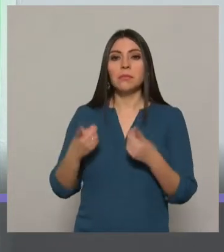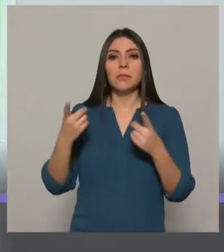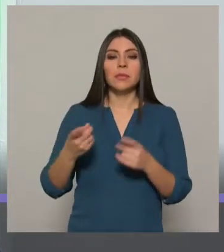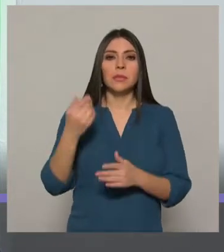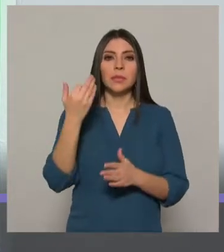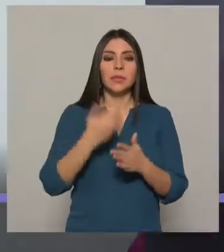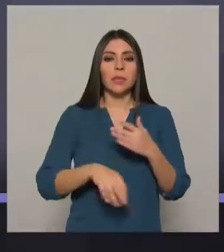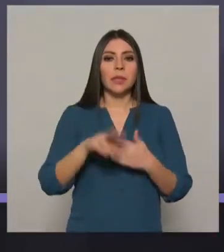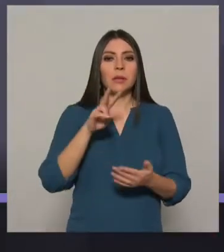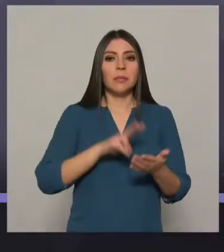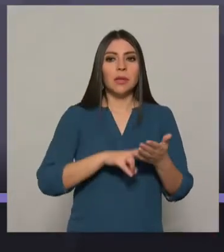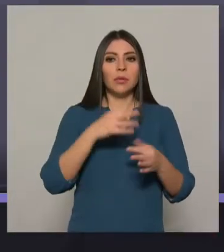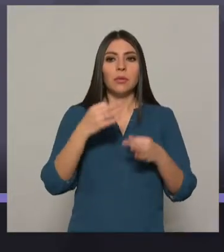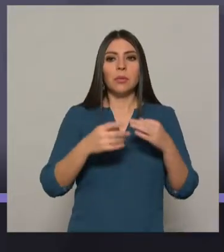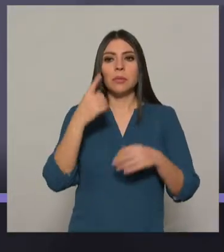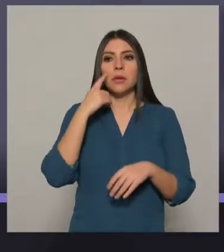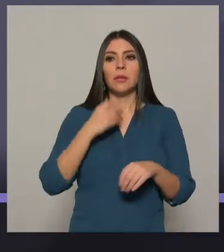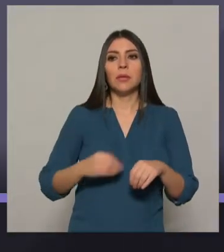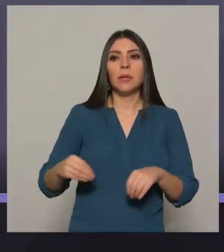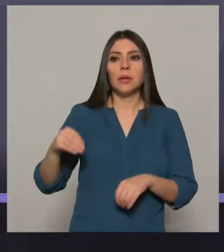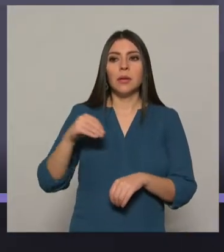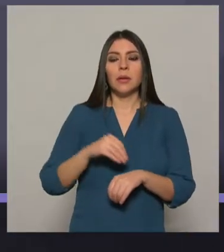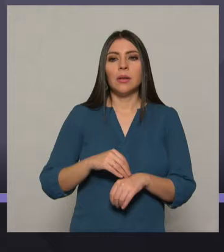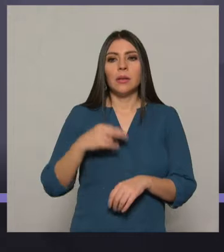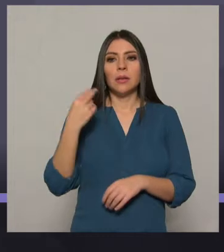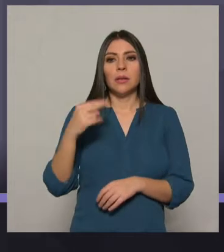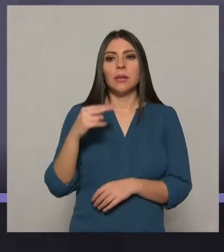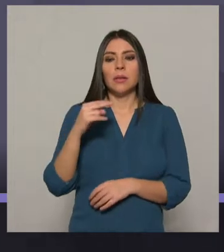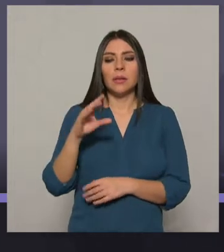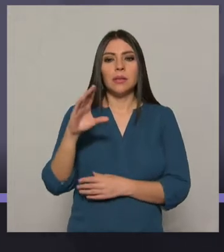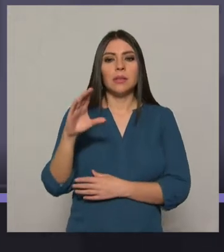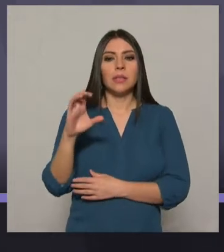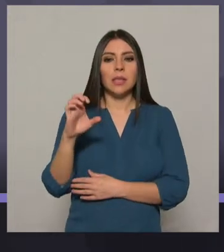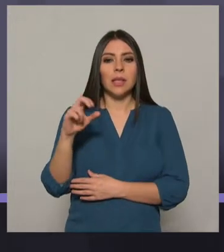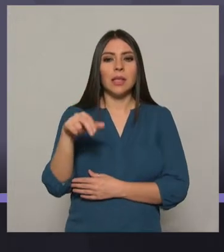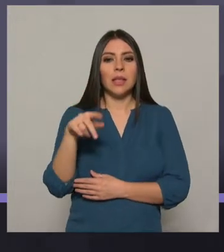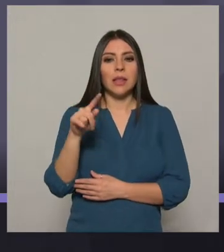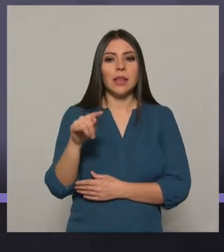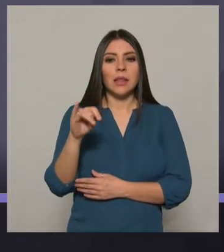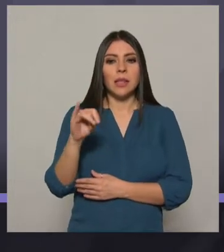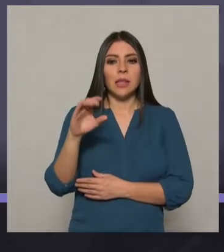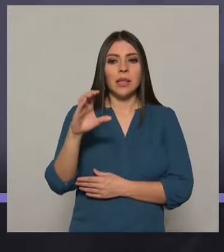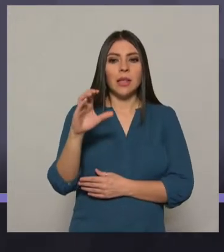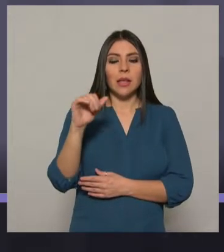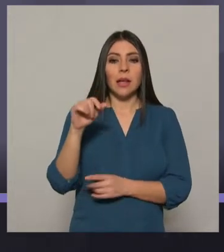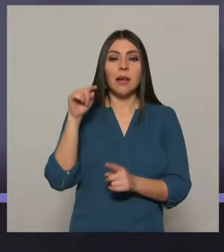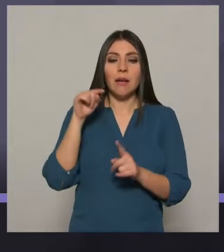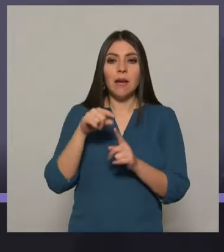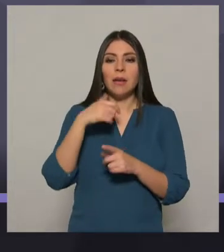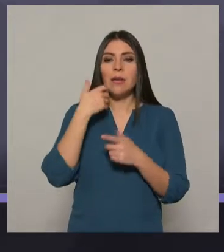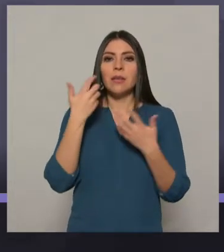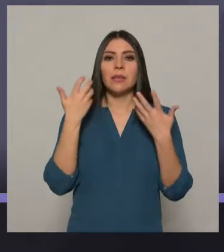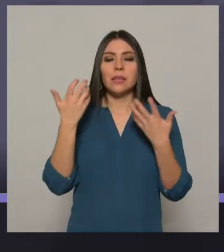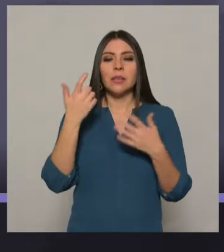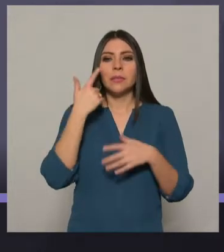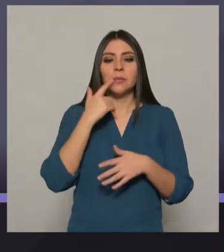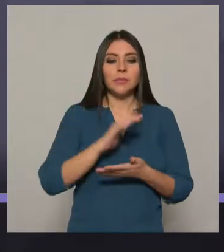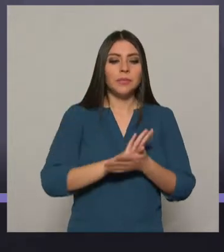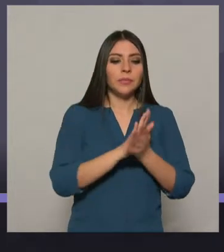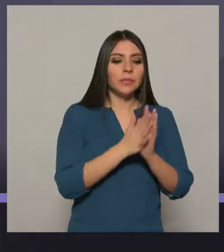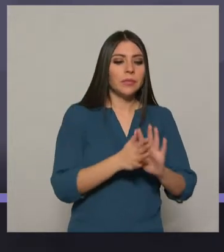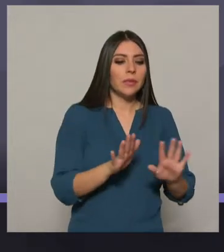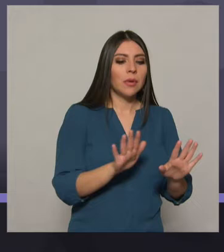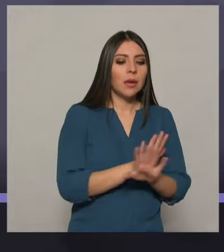jurídicas para que se implemente una plataforma que se llama Céntica, en donde se busca transformar la cultura de la resiliencia en toda